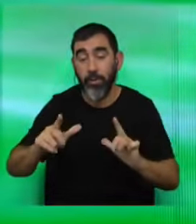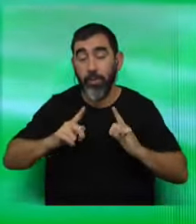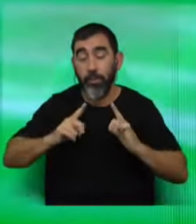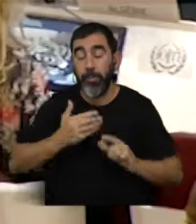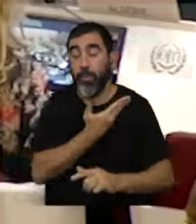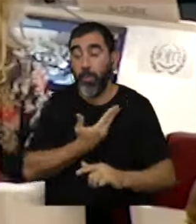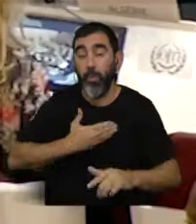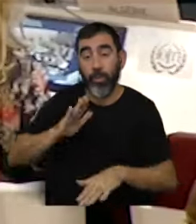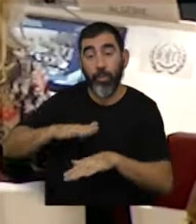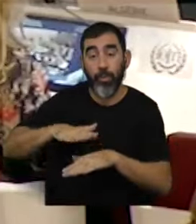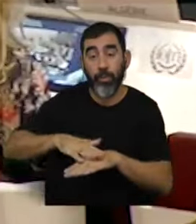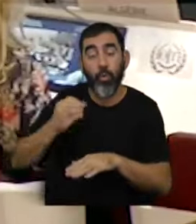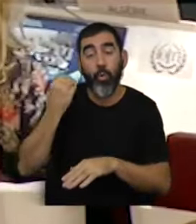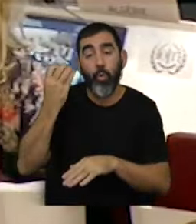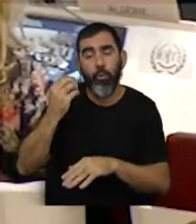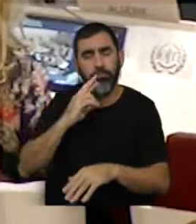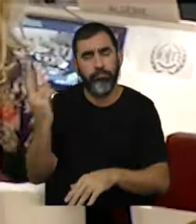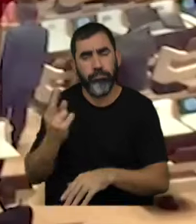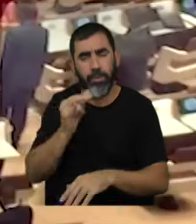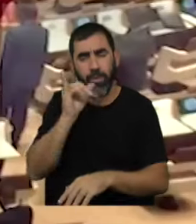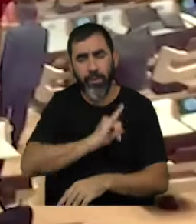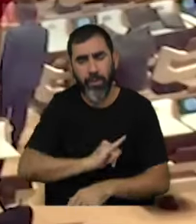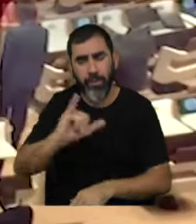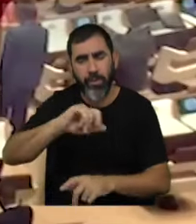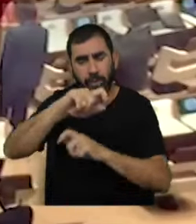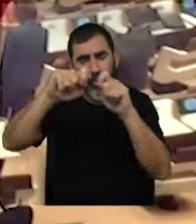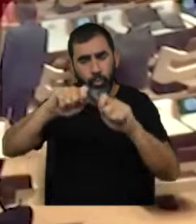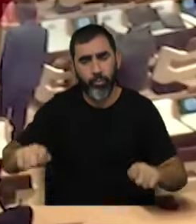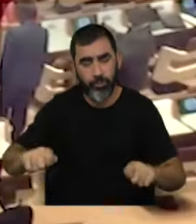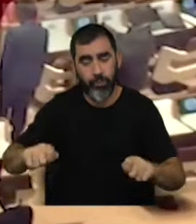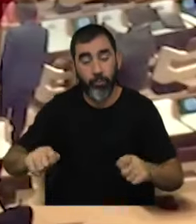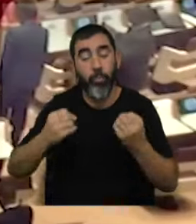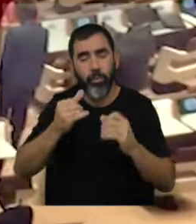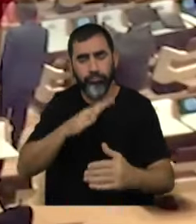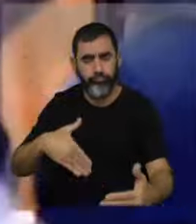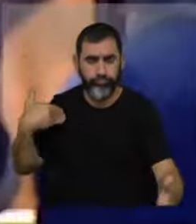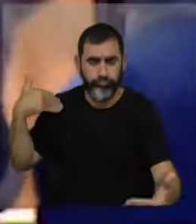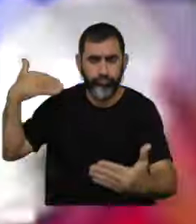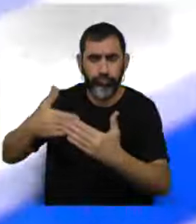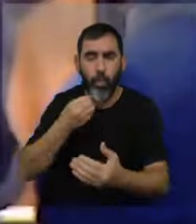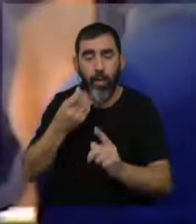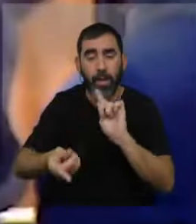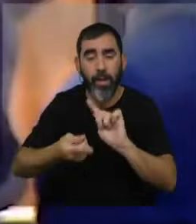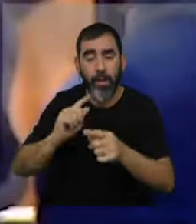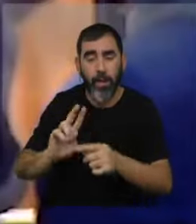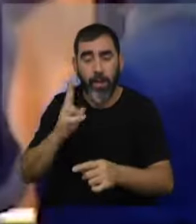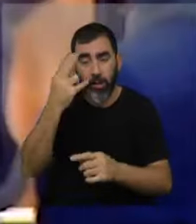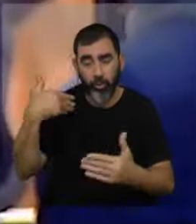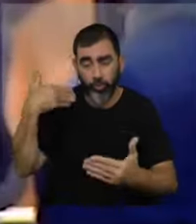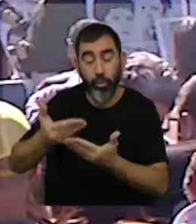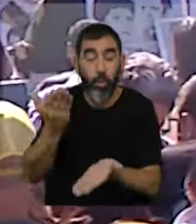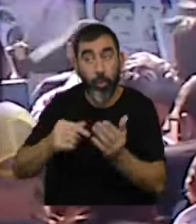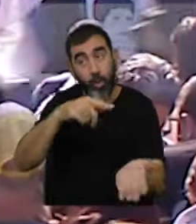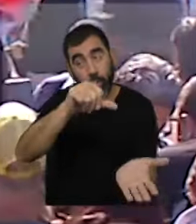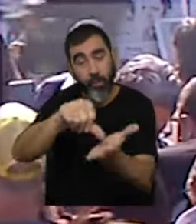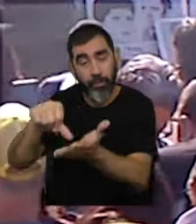gobierno en la conferencia llamó la atención denuncias presentadas Por el pnt dado el historial de buenas relaciones laborales que ha mostrado Uruguay en comparación